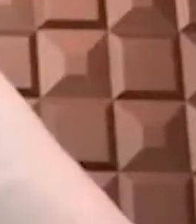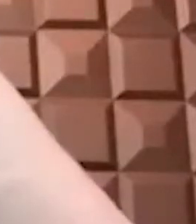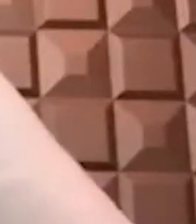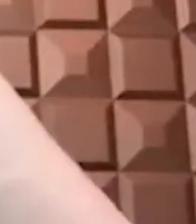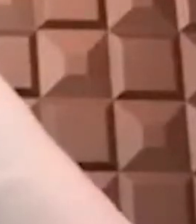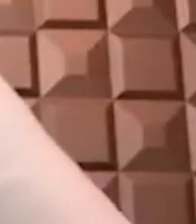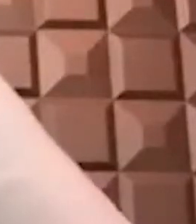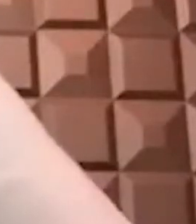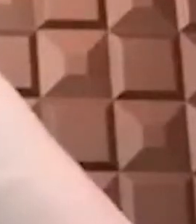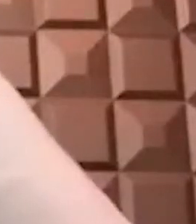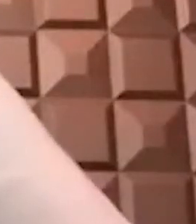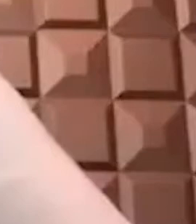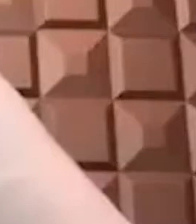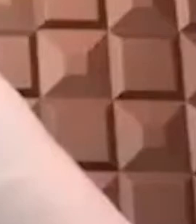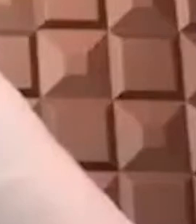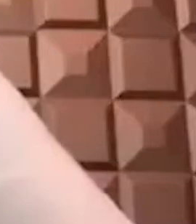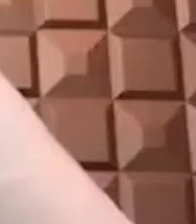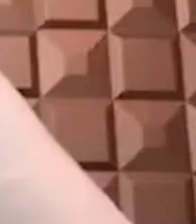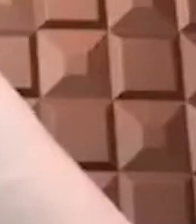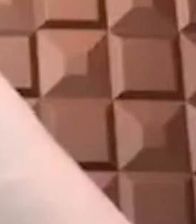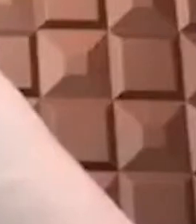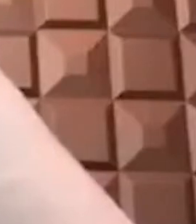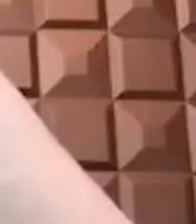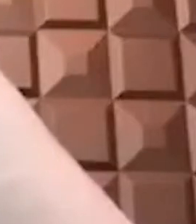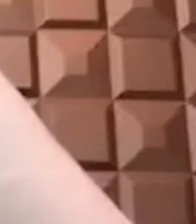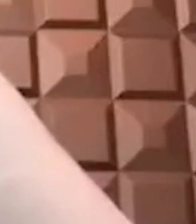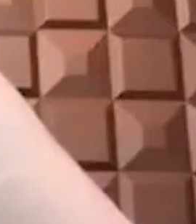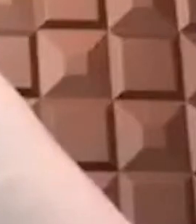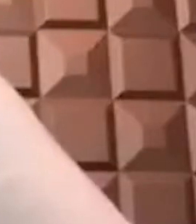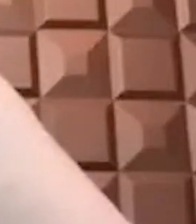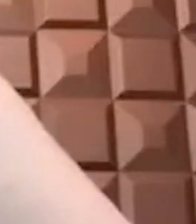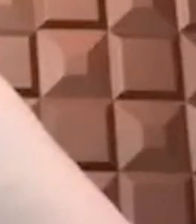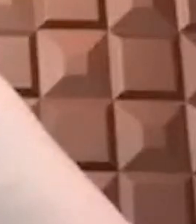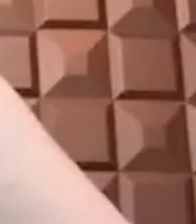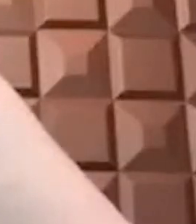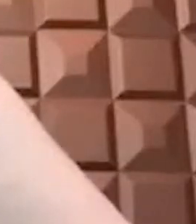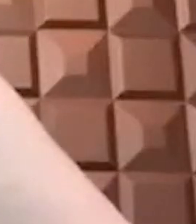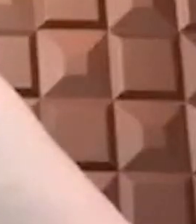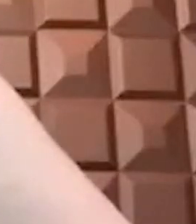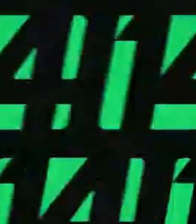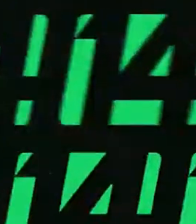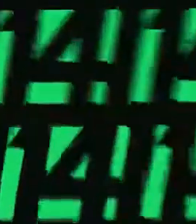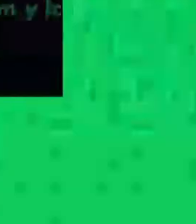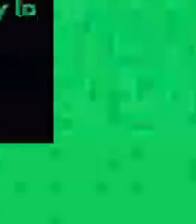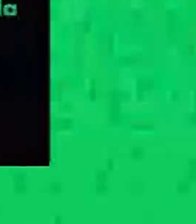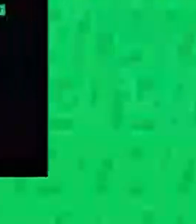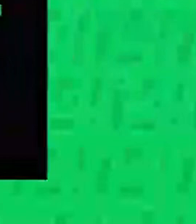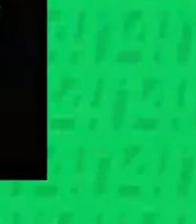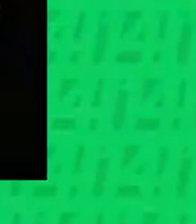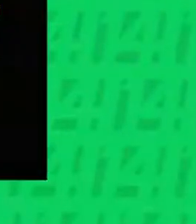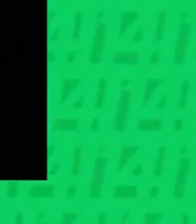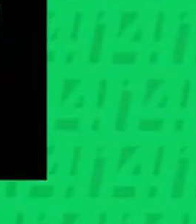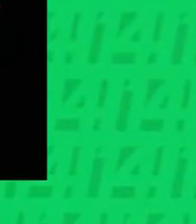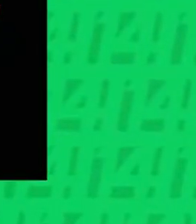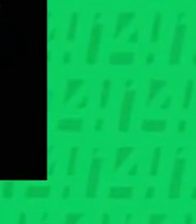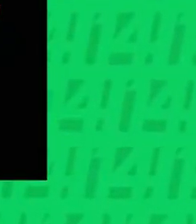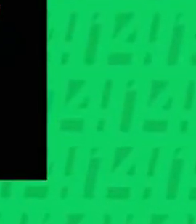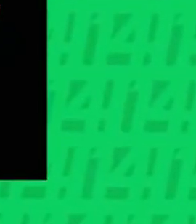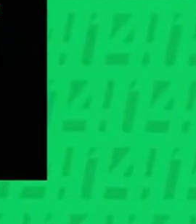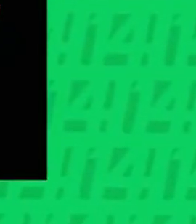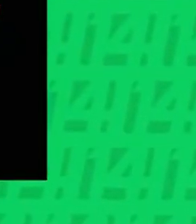casos especiales se mantienen fondos, pero bajo la estructura orgánica. Informe especial